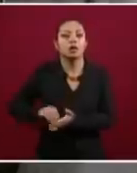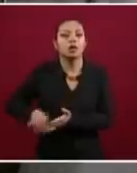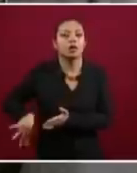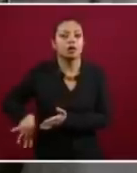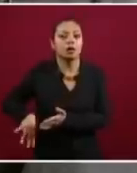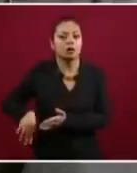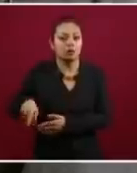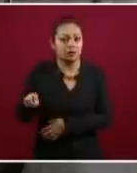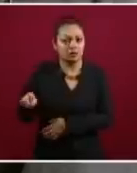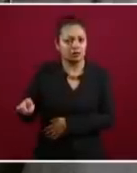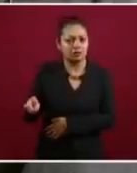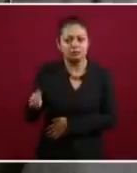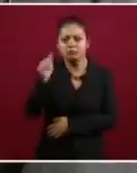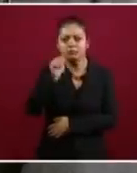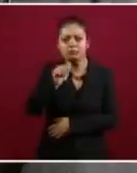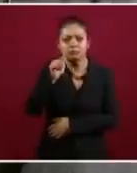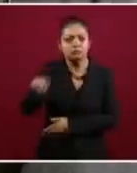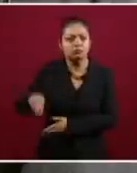siempre,